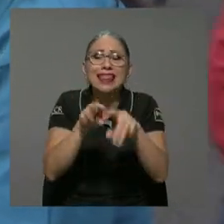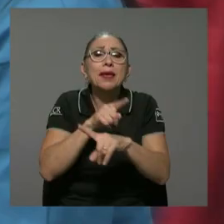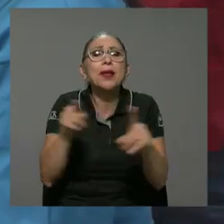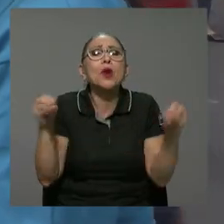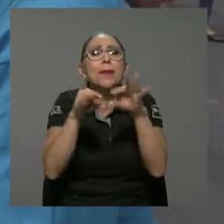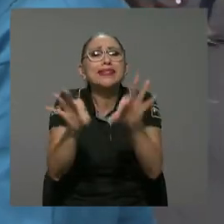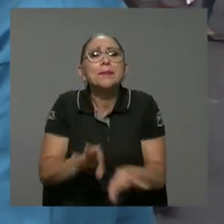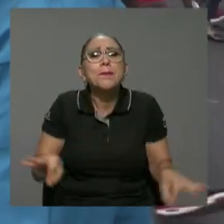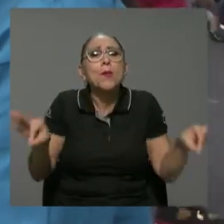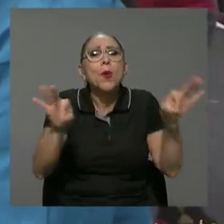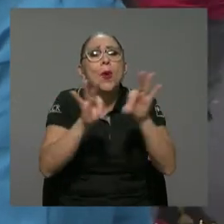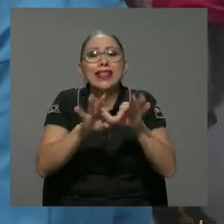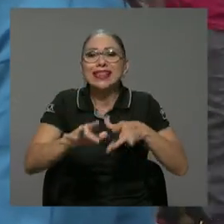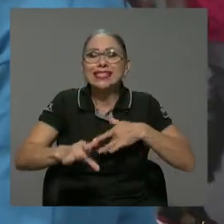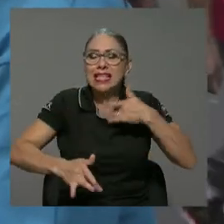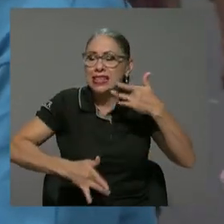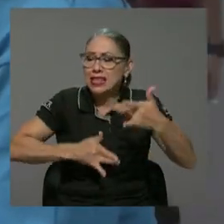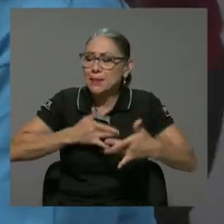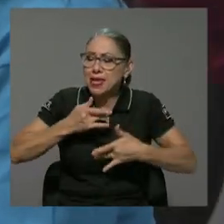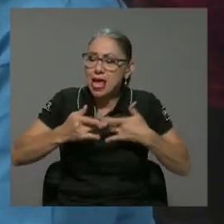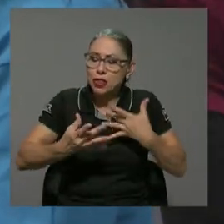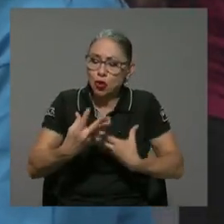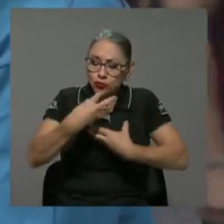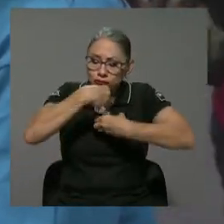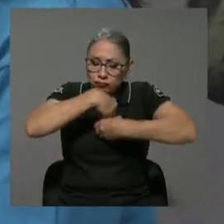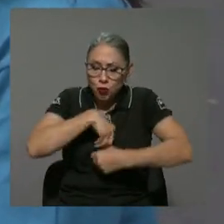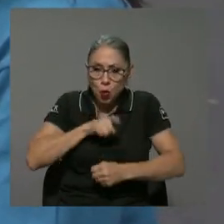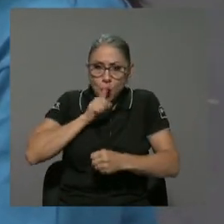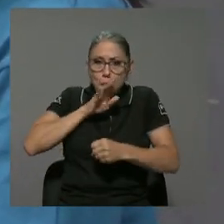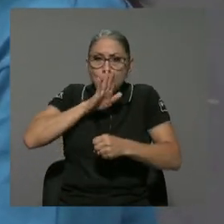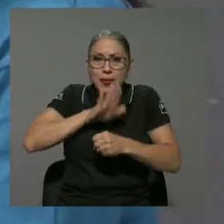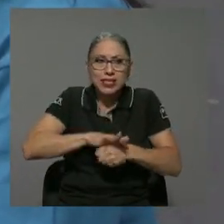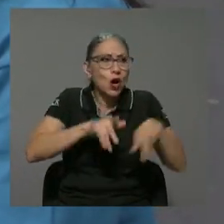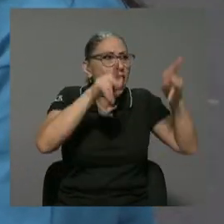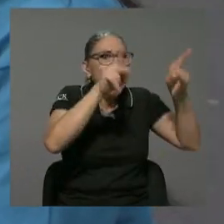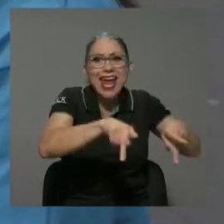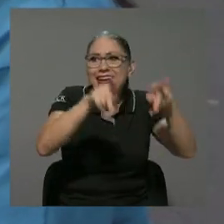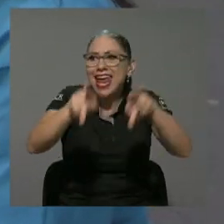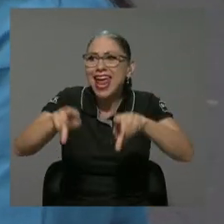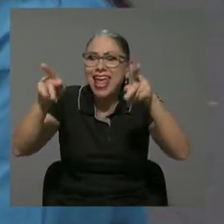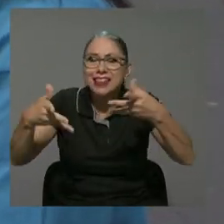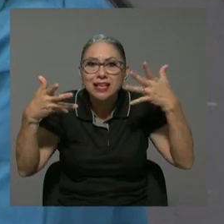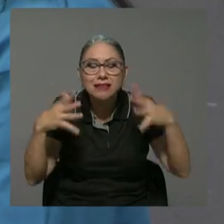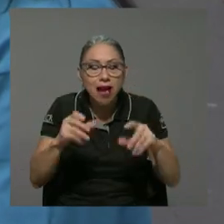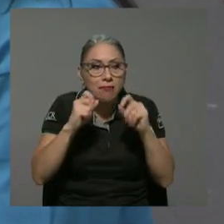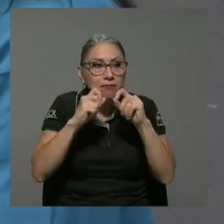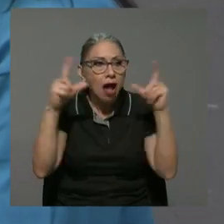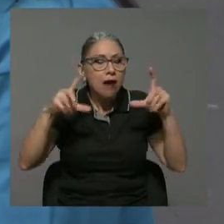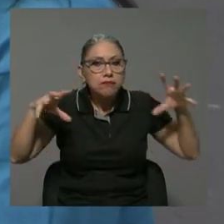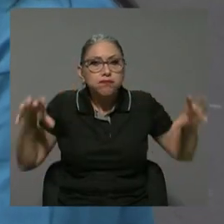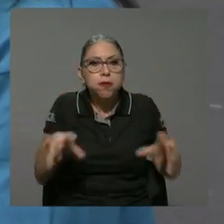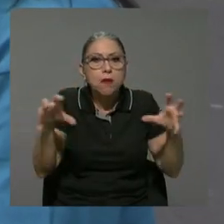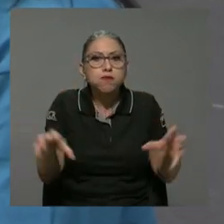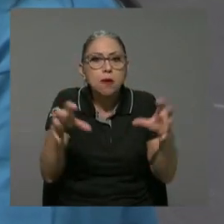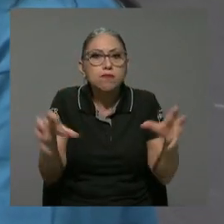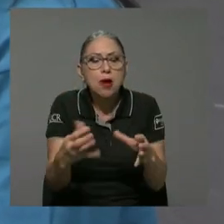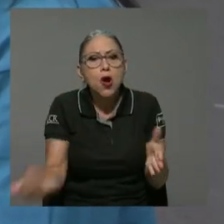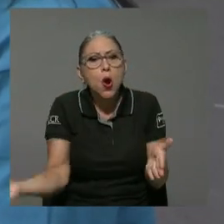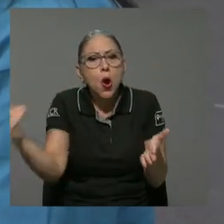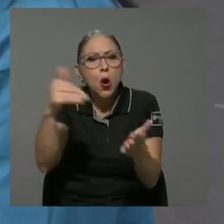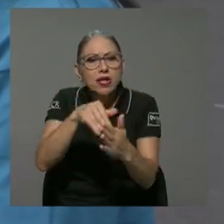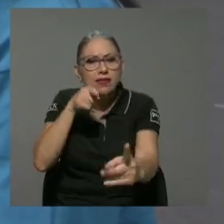sentimiento, es el compromiso y es el despertar de la gente en buscar de nuevo los